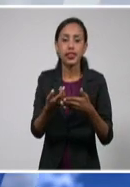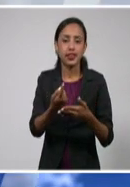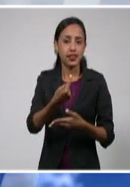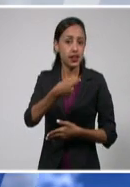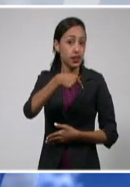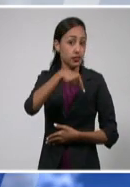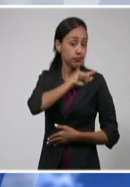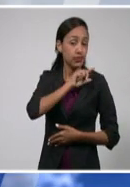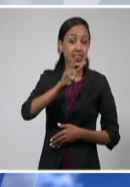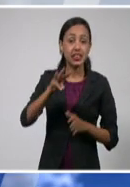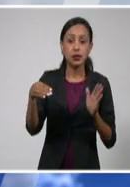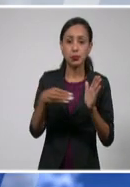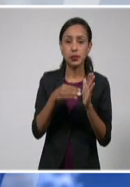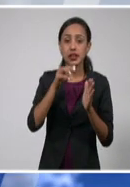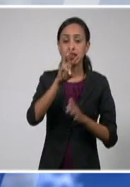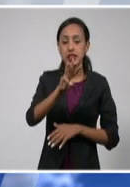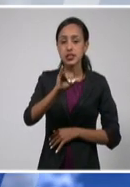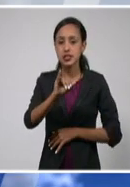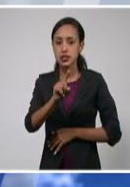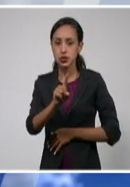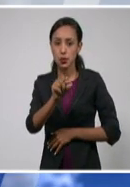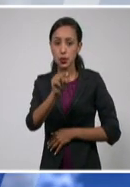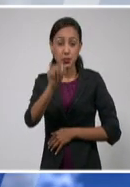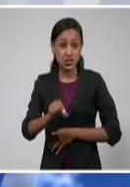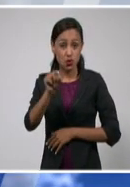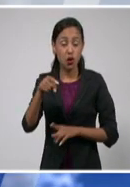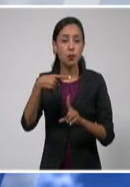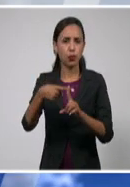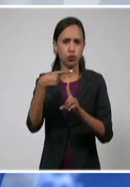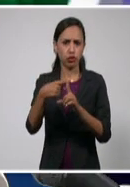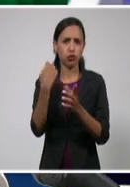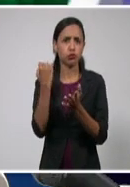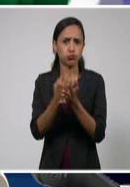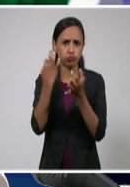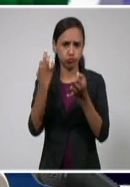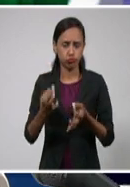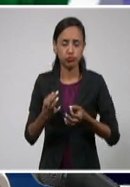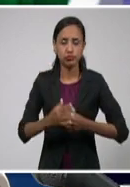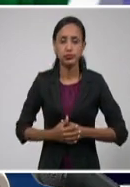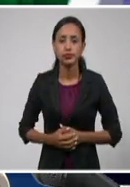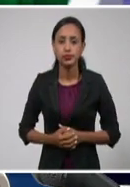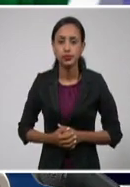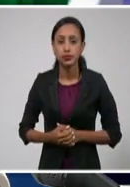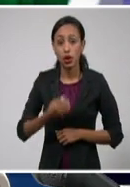son 3.361 los activos confirmados. En Cuba amanecen